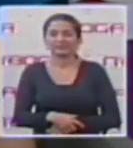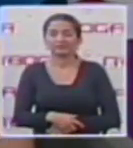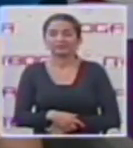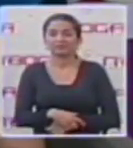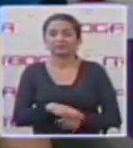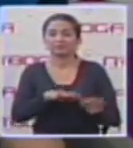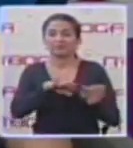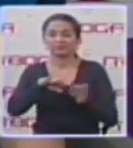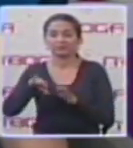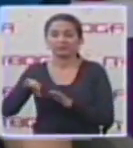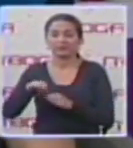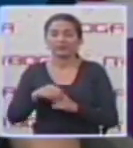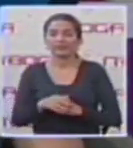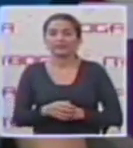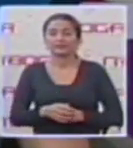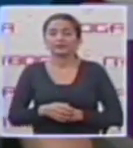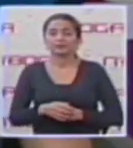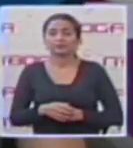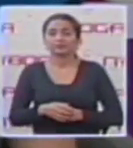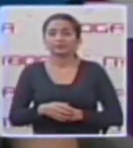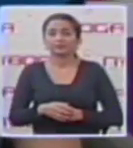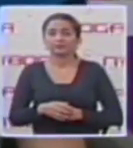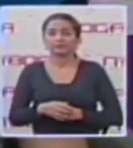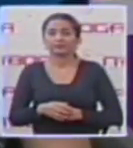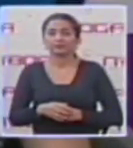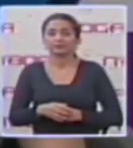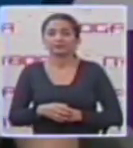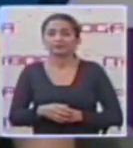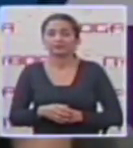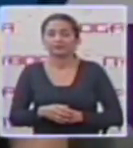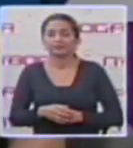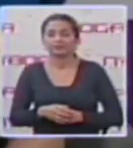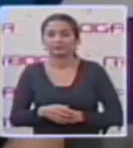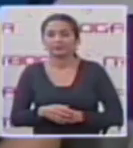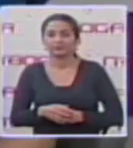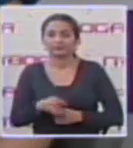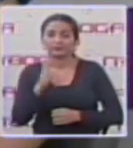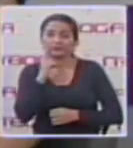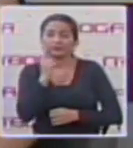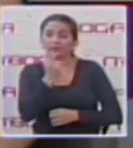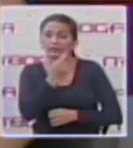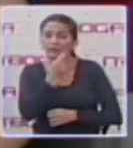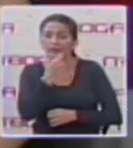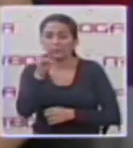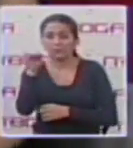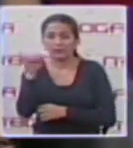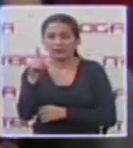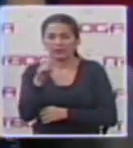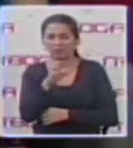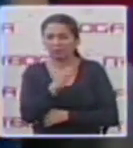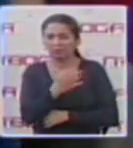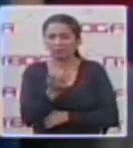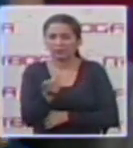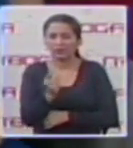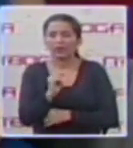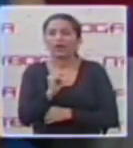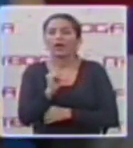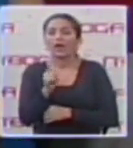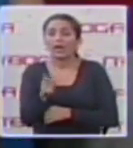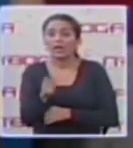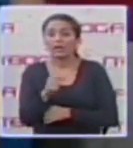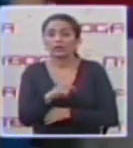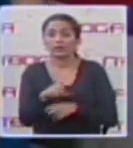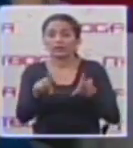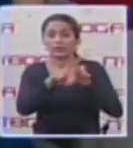continuamos con más en nuestro programa. Contarles que en un evento realizado en el restaurante Mica en Plaza Lagos Town Center, Claro presentó su